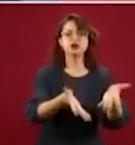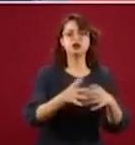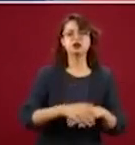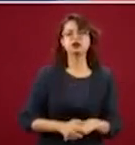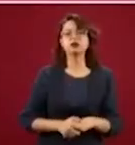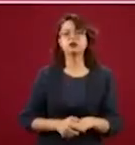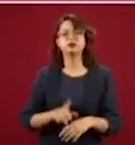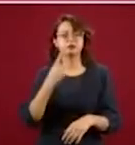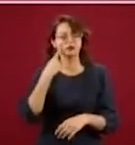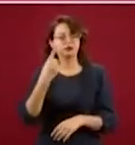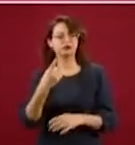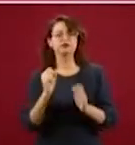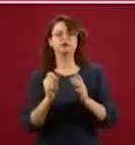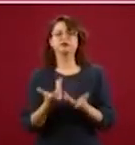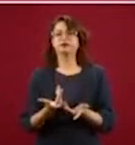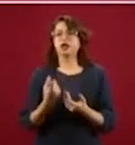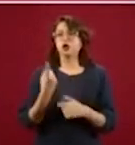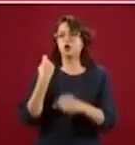además de este avión,